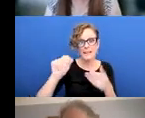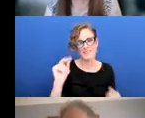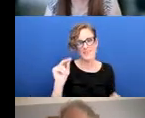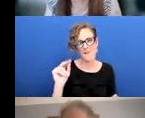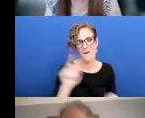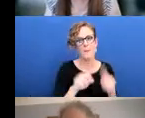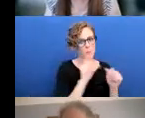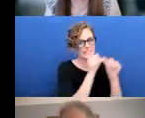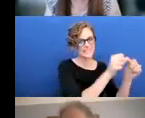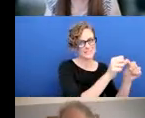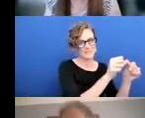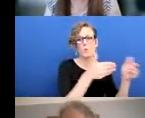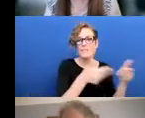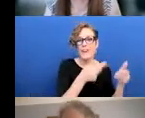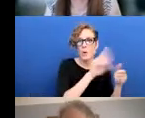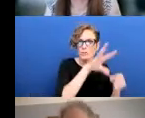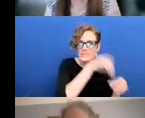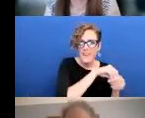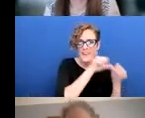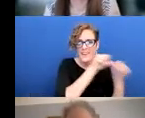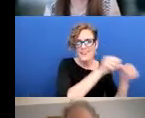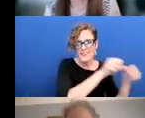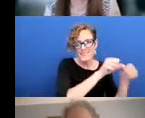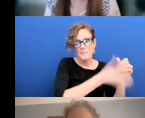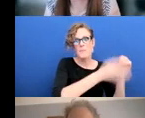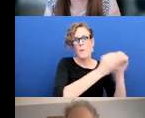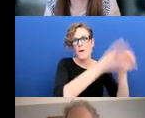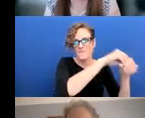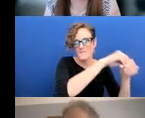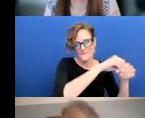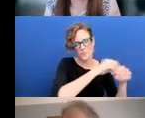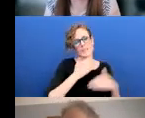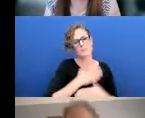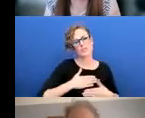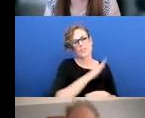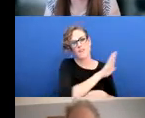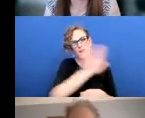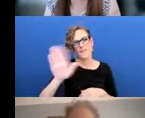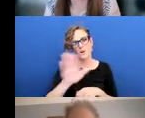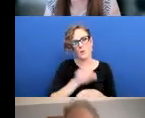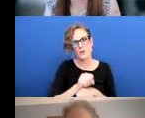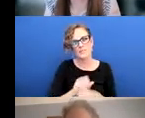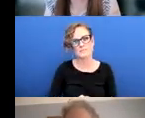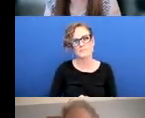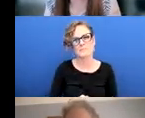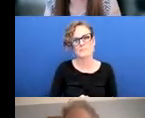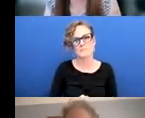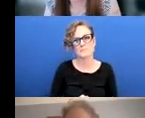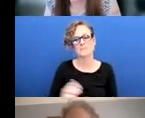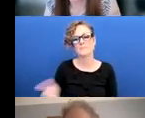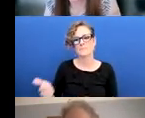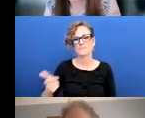labores continúan, no va a ser igual sin Amelia, pero vamos a seguir con los mismos programas y con la misma